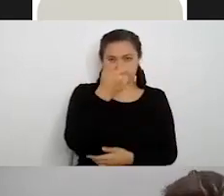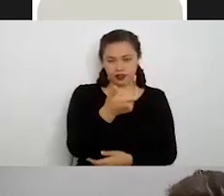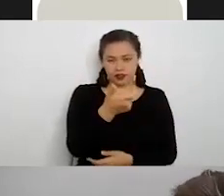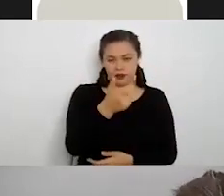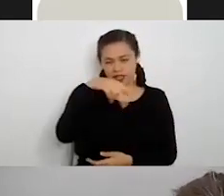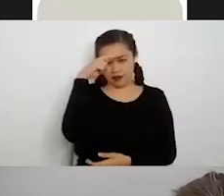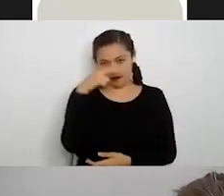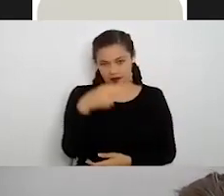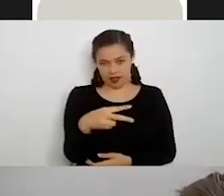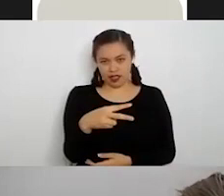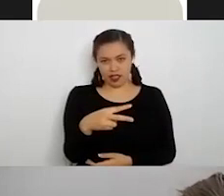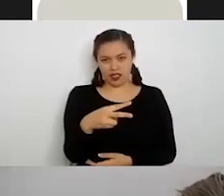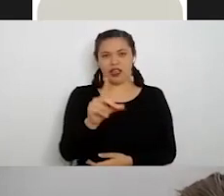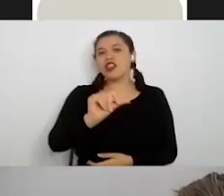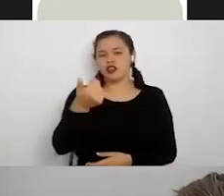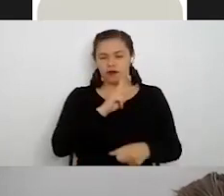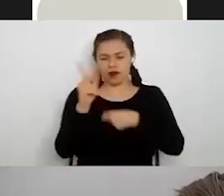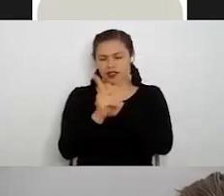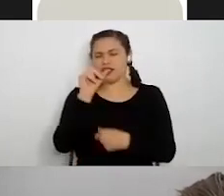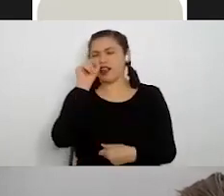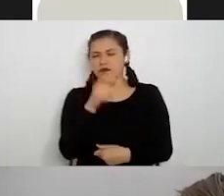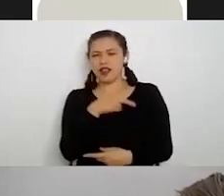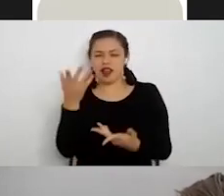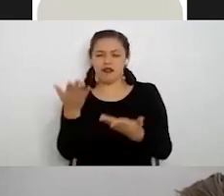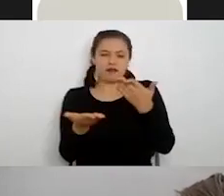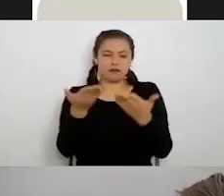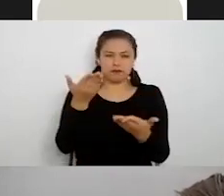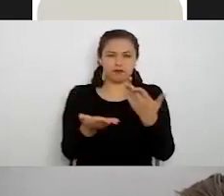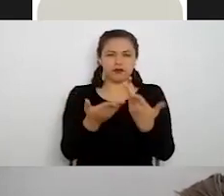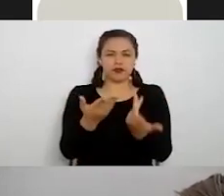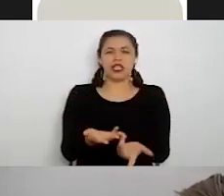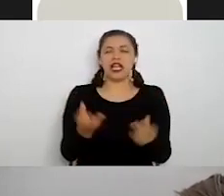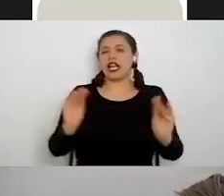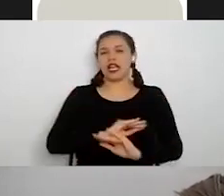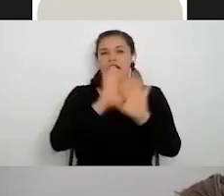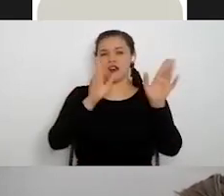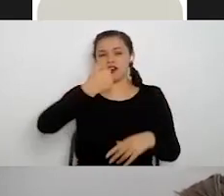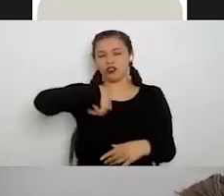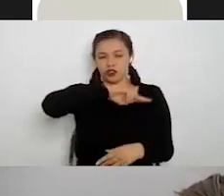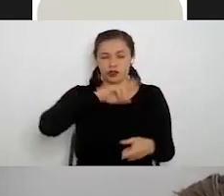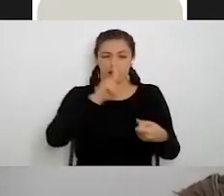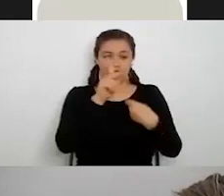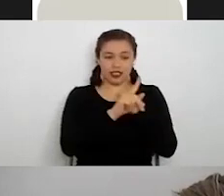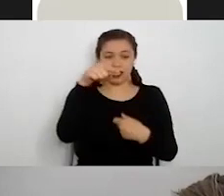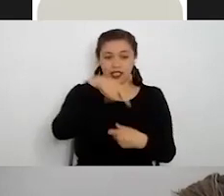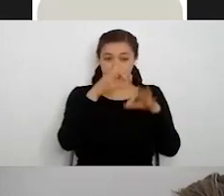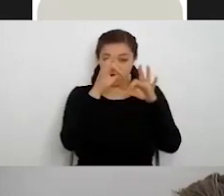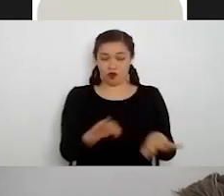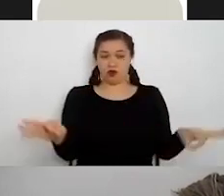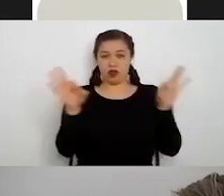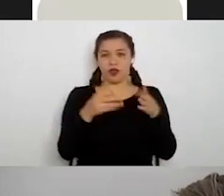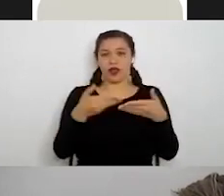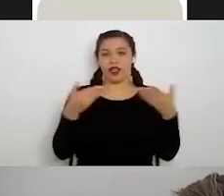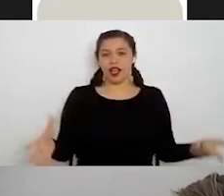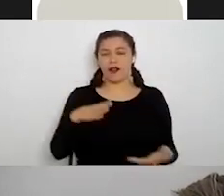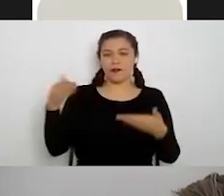México pues, y quizá de otros países, según sean significativos para nuestro país. Para ello tenemos la presencia, como ya